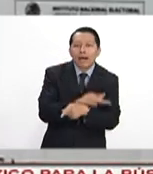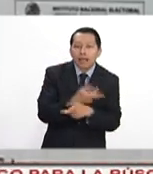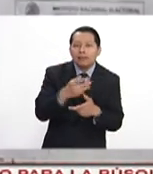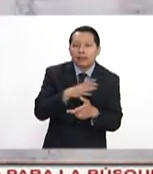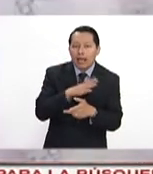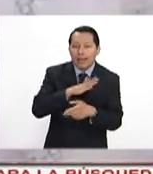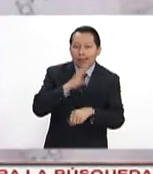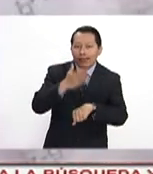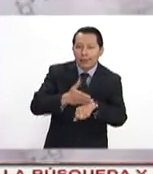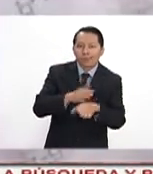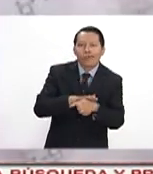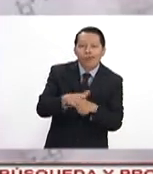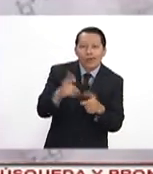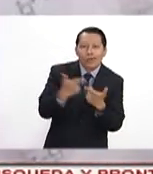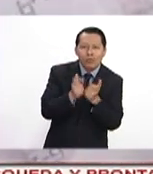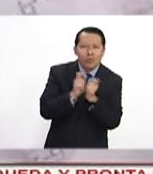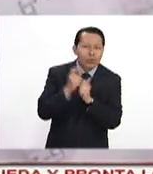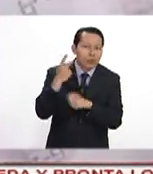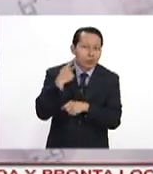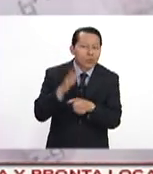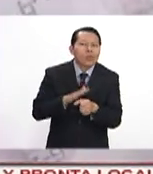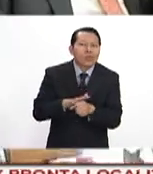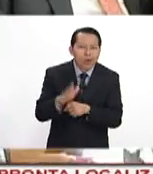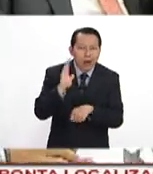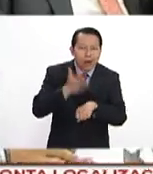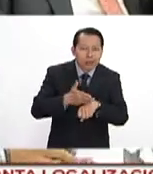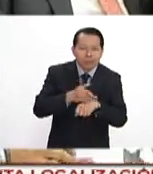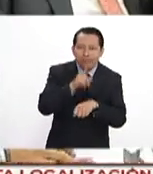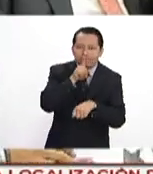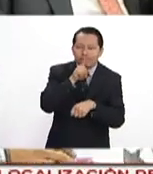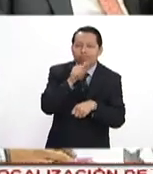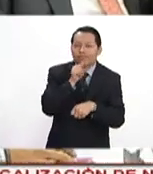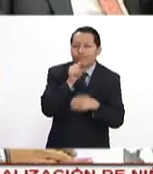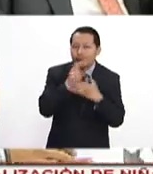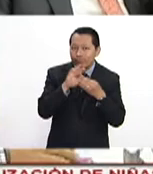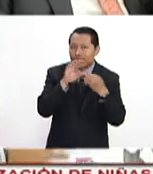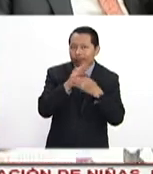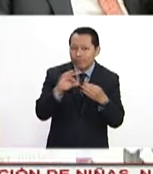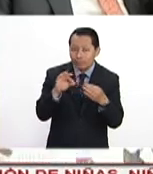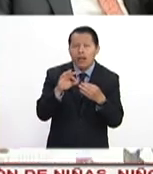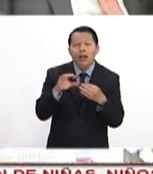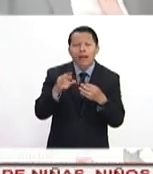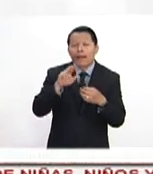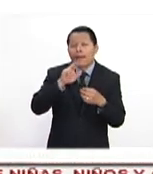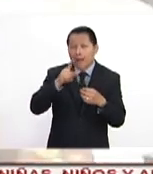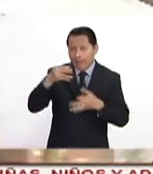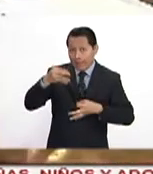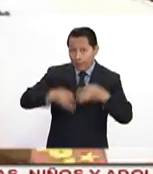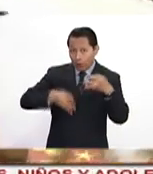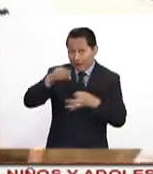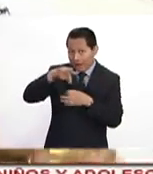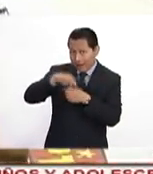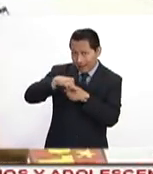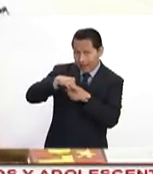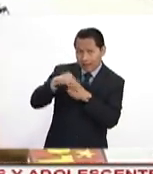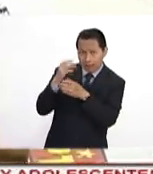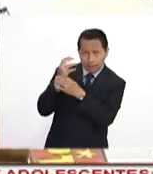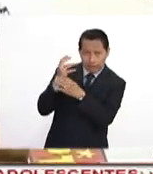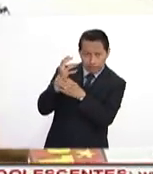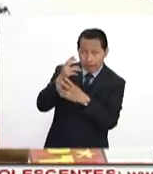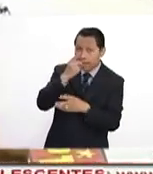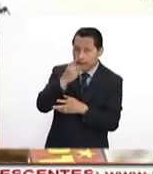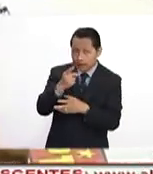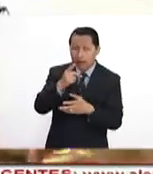en las sanciones contra los partidos por las irregularidades detectadas en las campañas. Será el Tribunal Electoral quien decida si se anulan